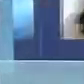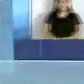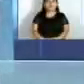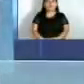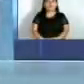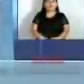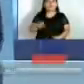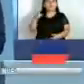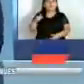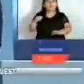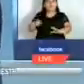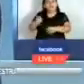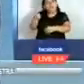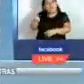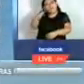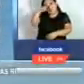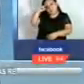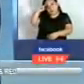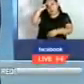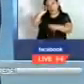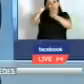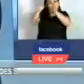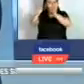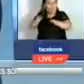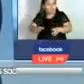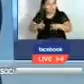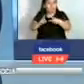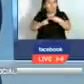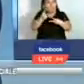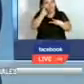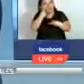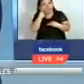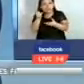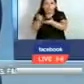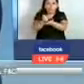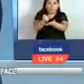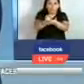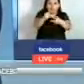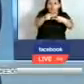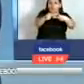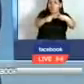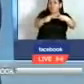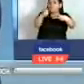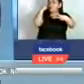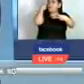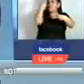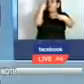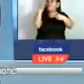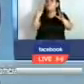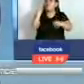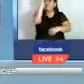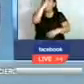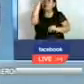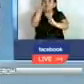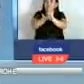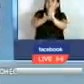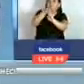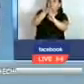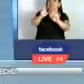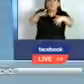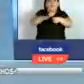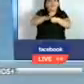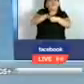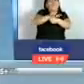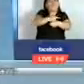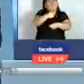La generación de empleo formal y la sostenibilidad fiscal son clave para la recuperación de la economía salvadoreña tras los efectos de la